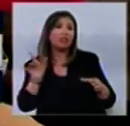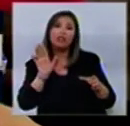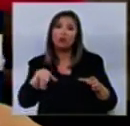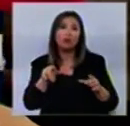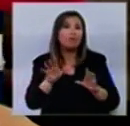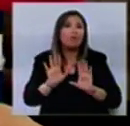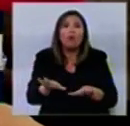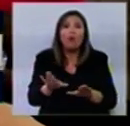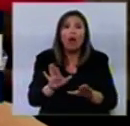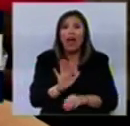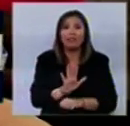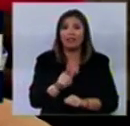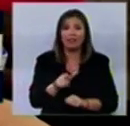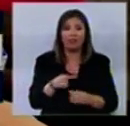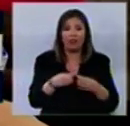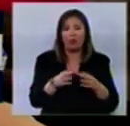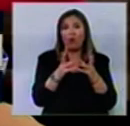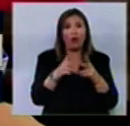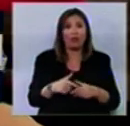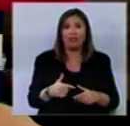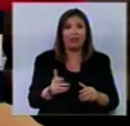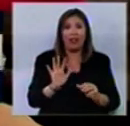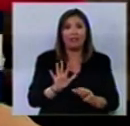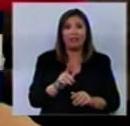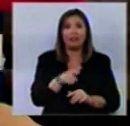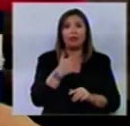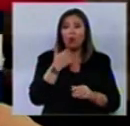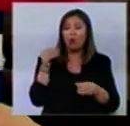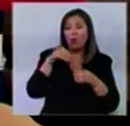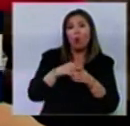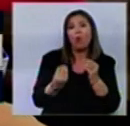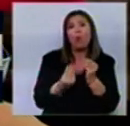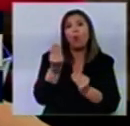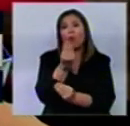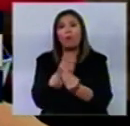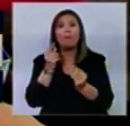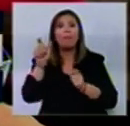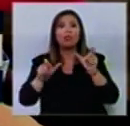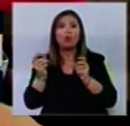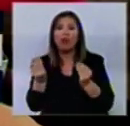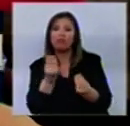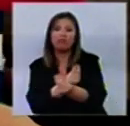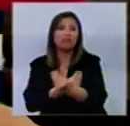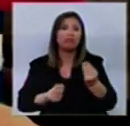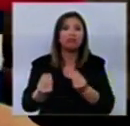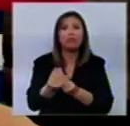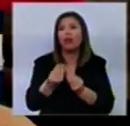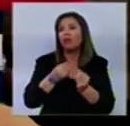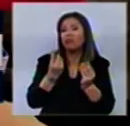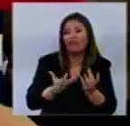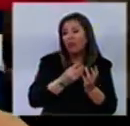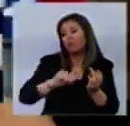parte de lo que sucede también en las organizaciones donde siempre entra gente nueva está entrando gente al partido y también hay gente que decide